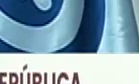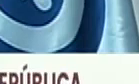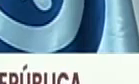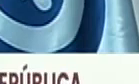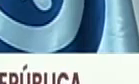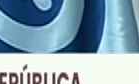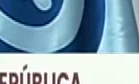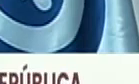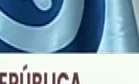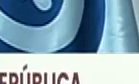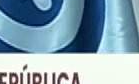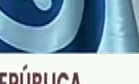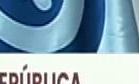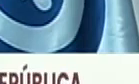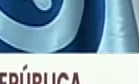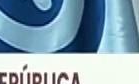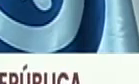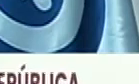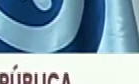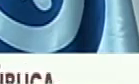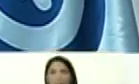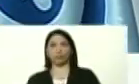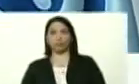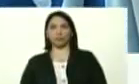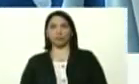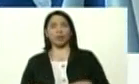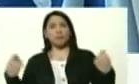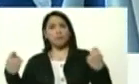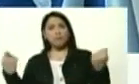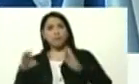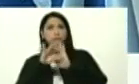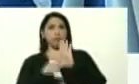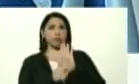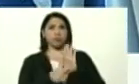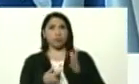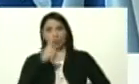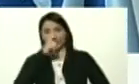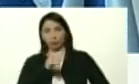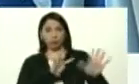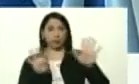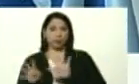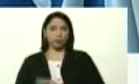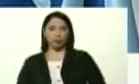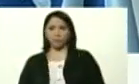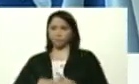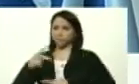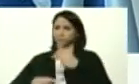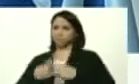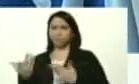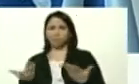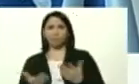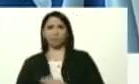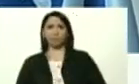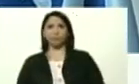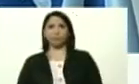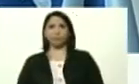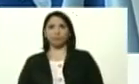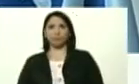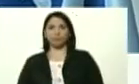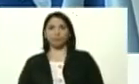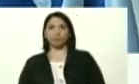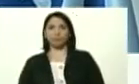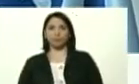quien promovió esta constitución del año 99, programática,